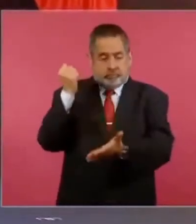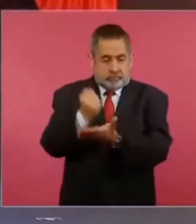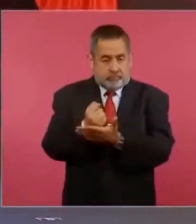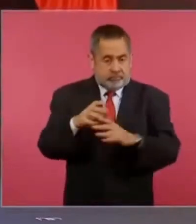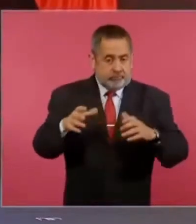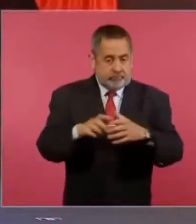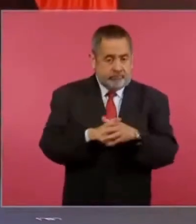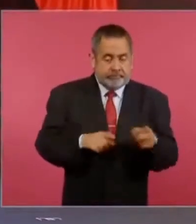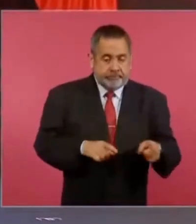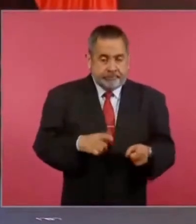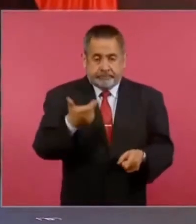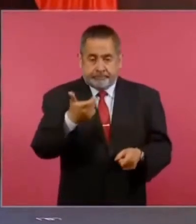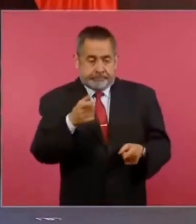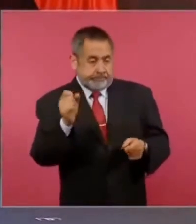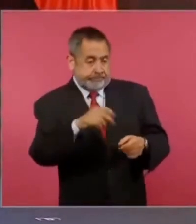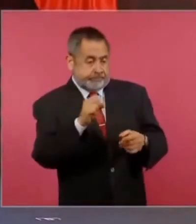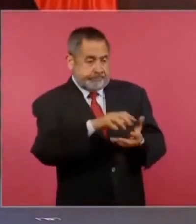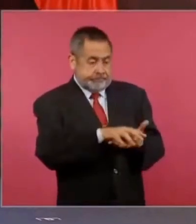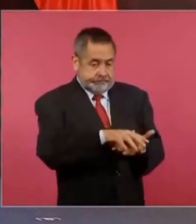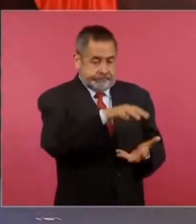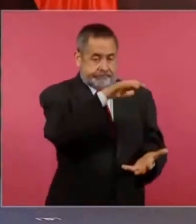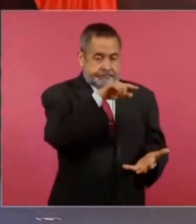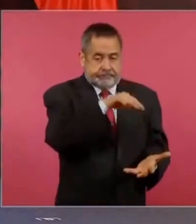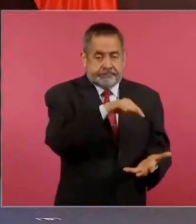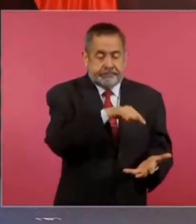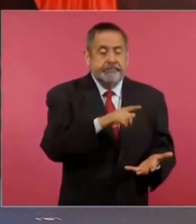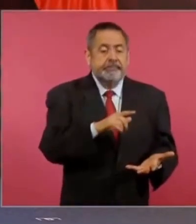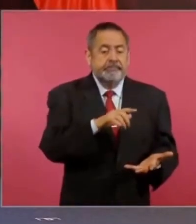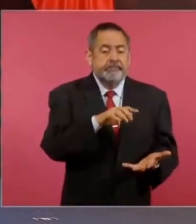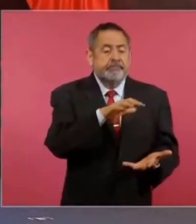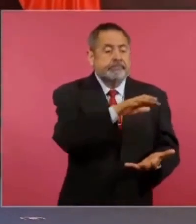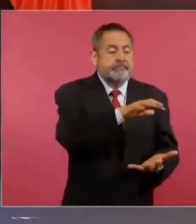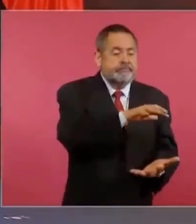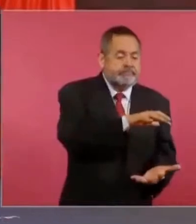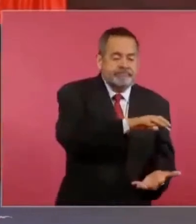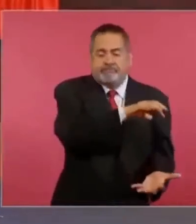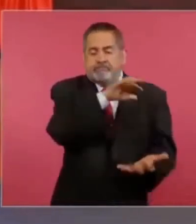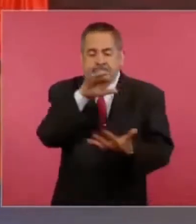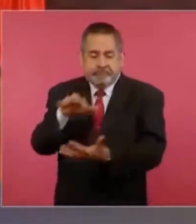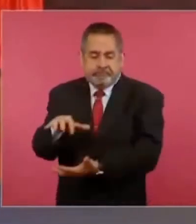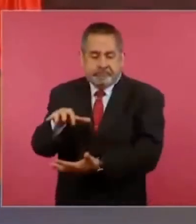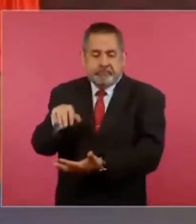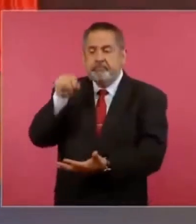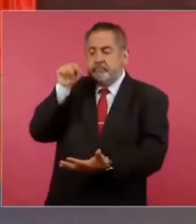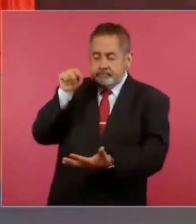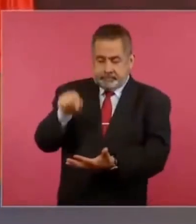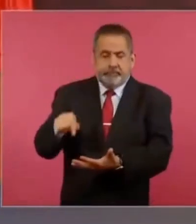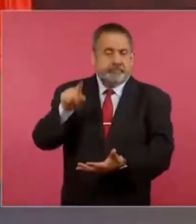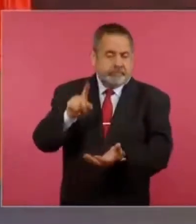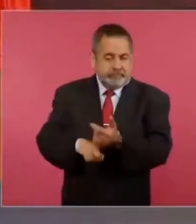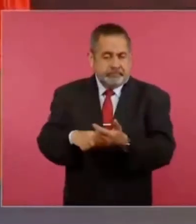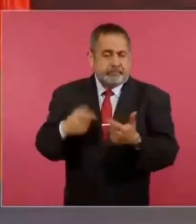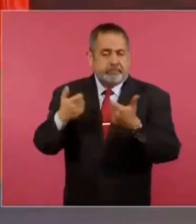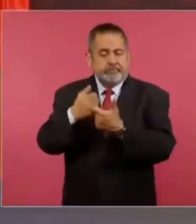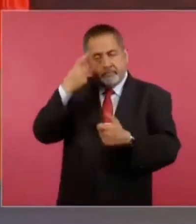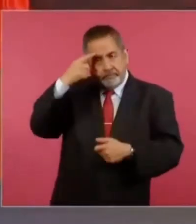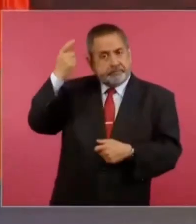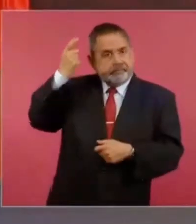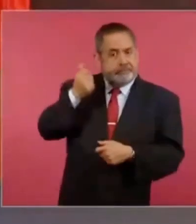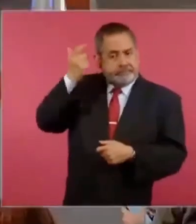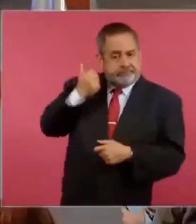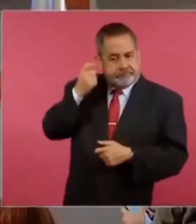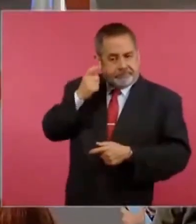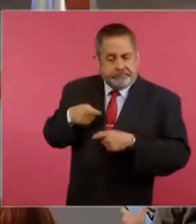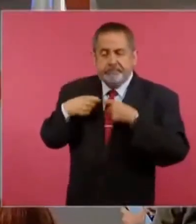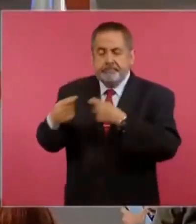esos fondos se van a el Fondo de Pensiones